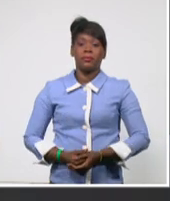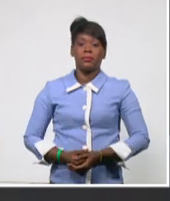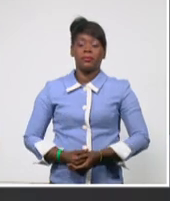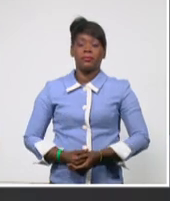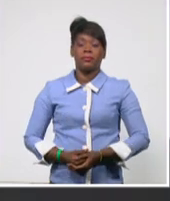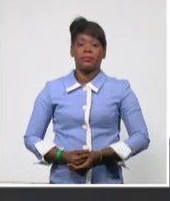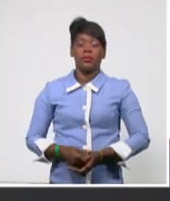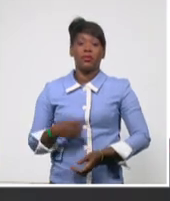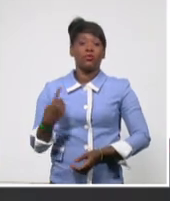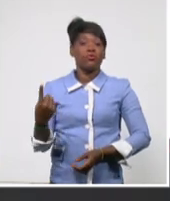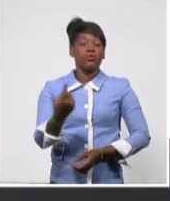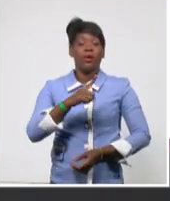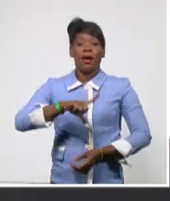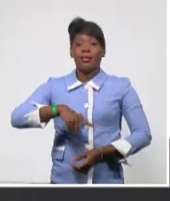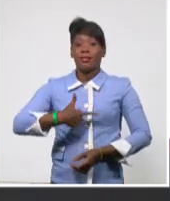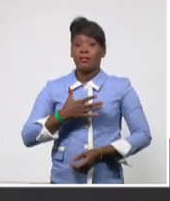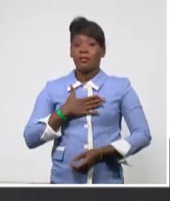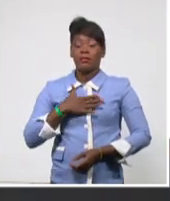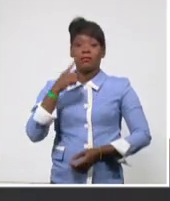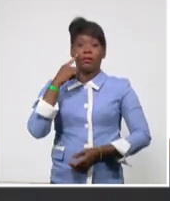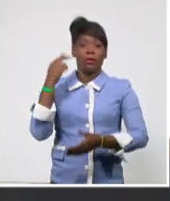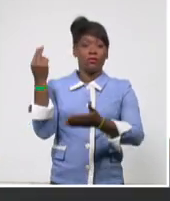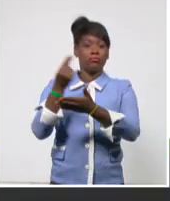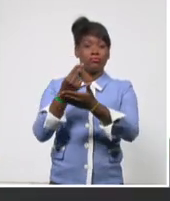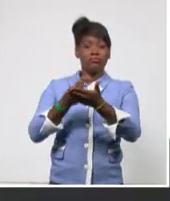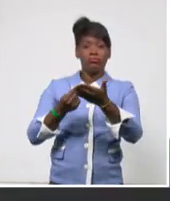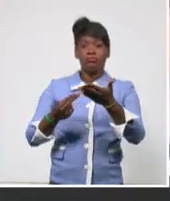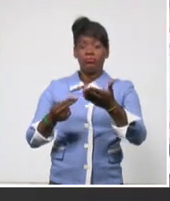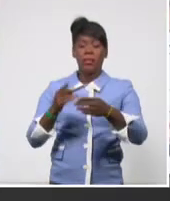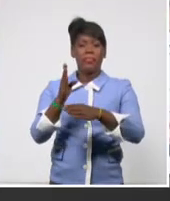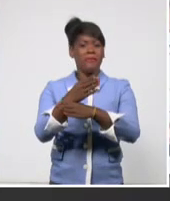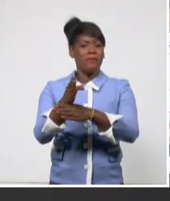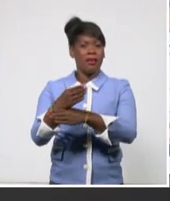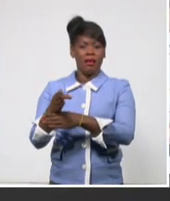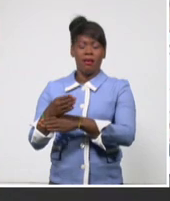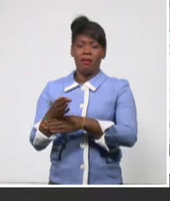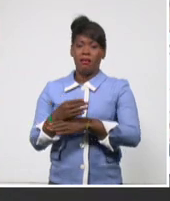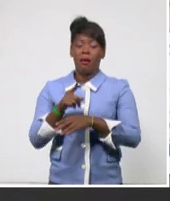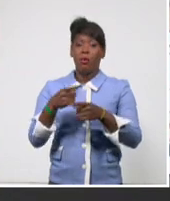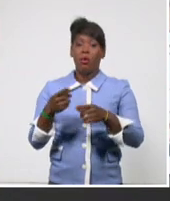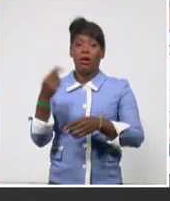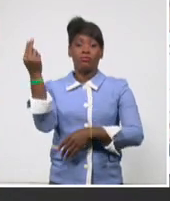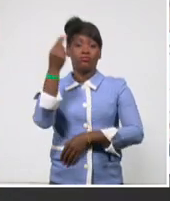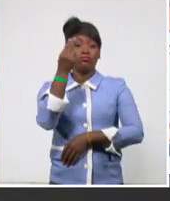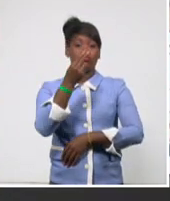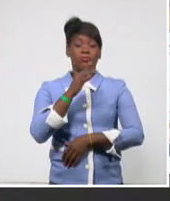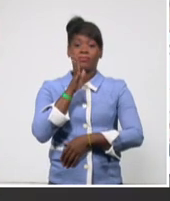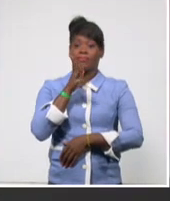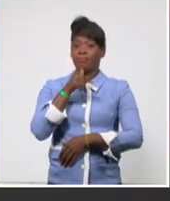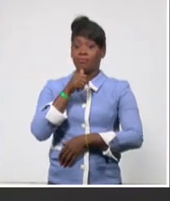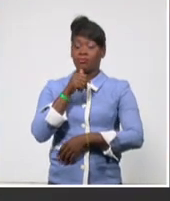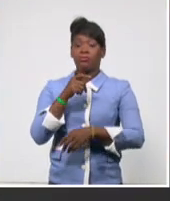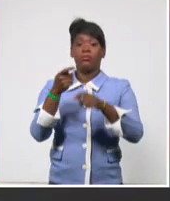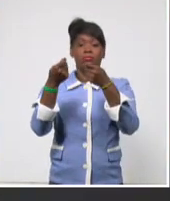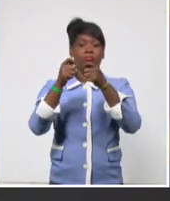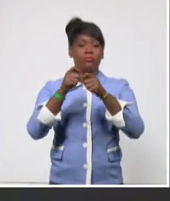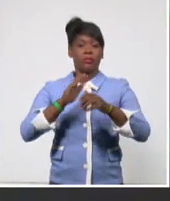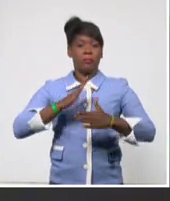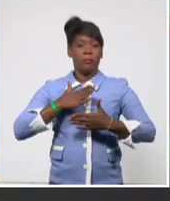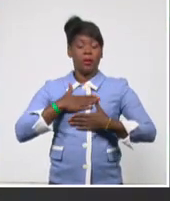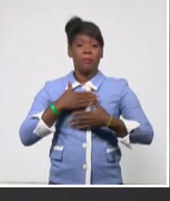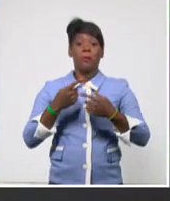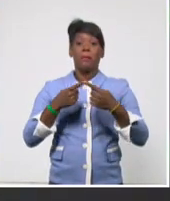Los artistas seleccionados son de diferentes niveles de enseñanza y la pintura volvió a resultar la manifestación más